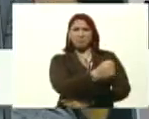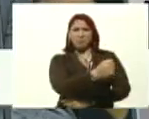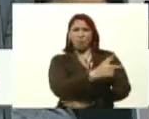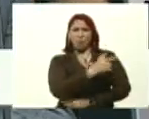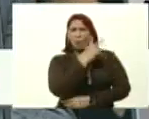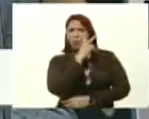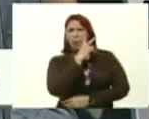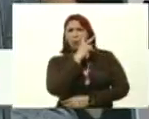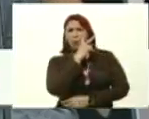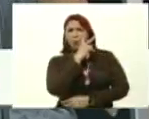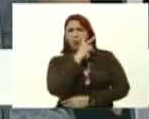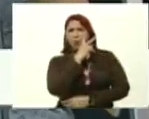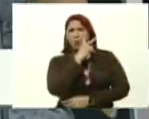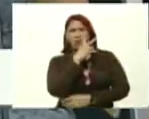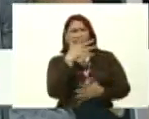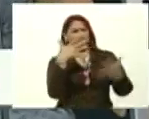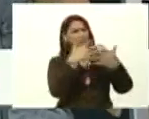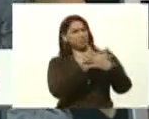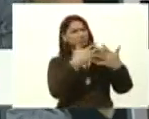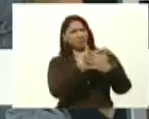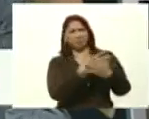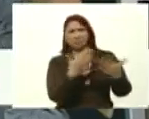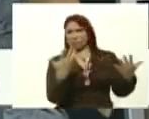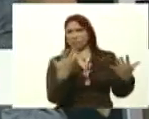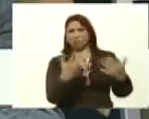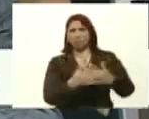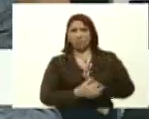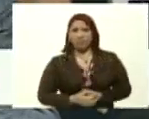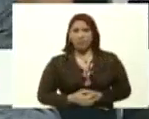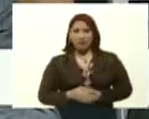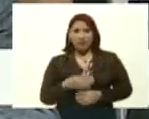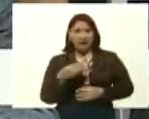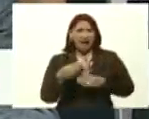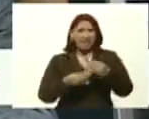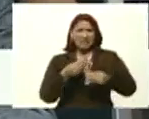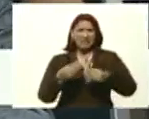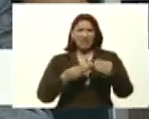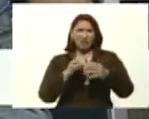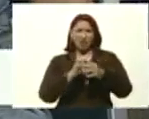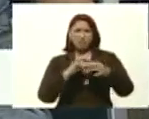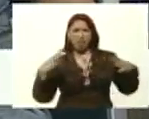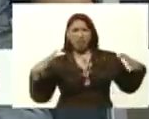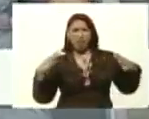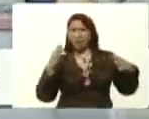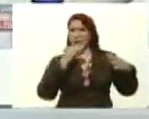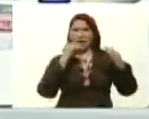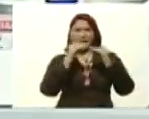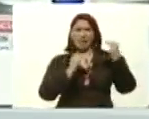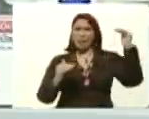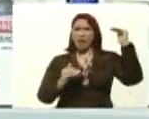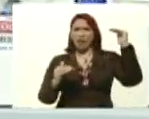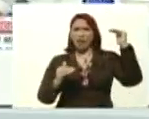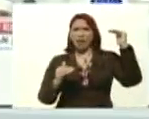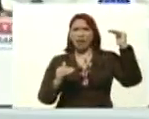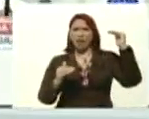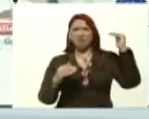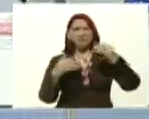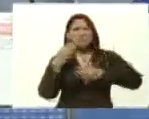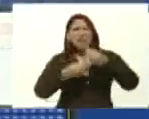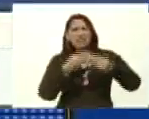desorbitante, distorsionante, generador de desigualdad. ¿Qué genera la guerra